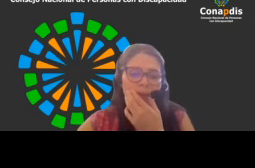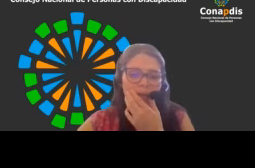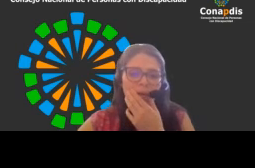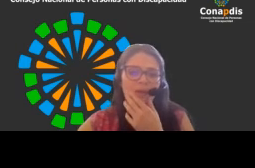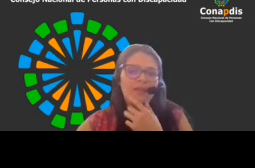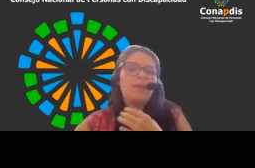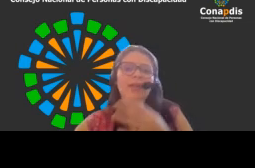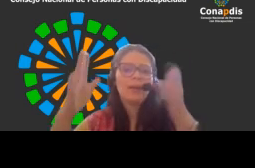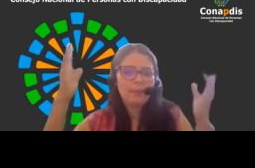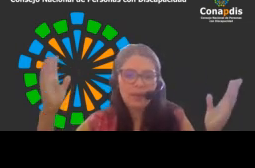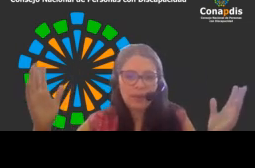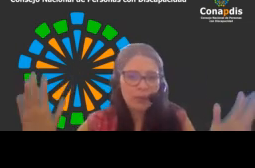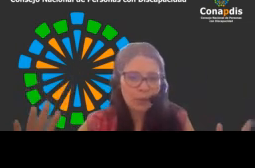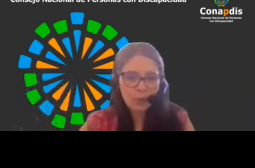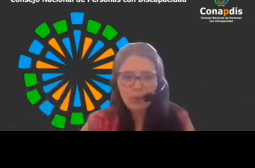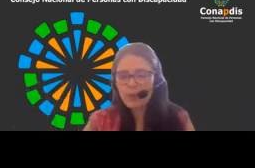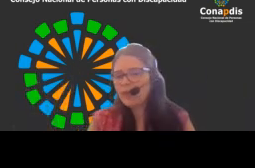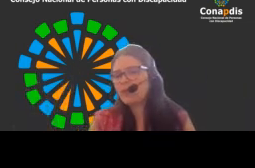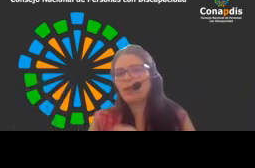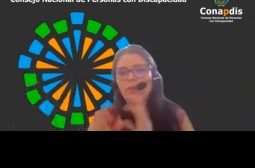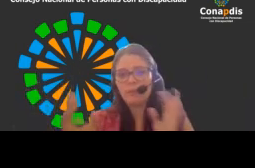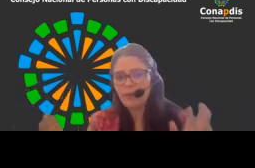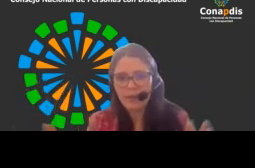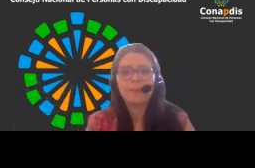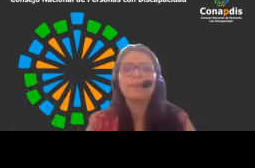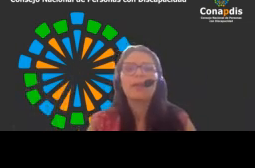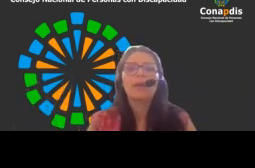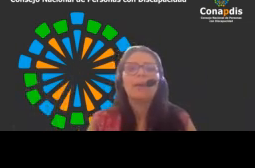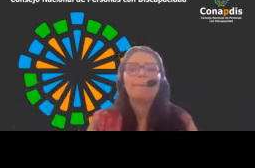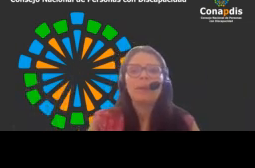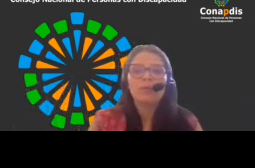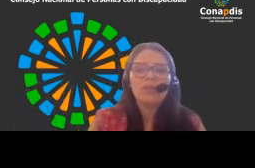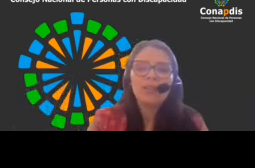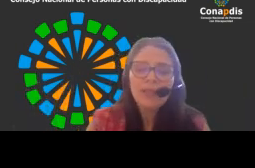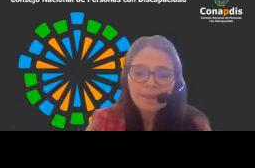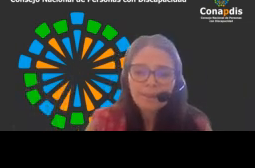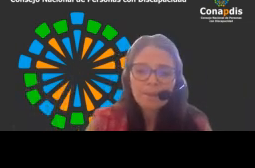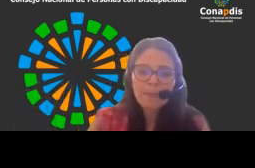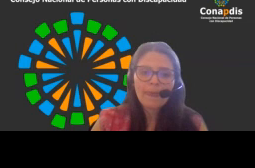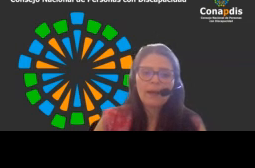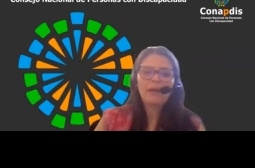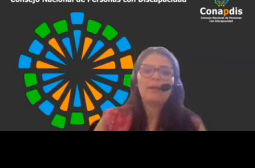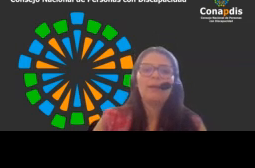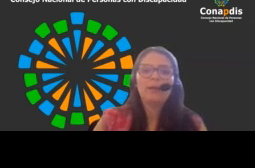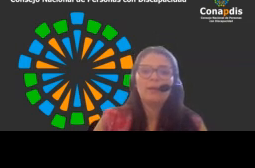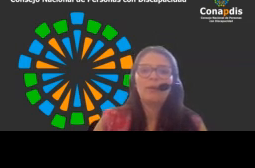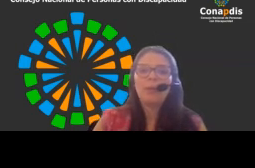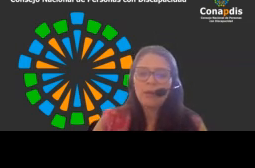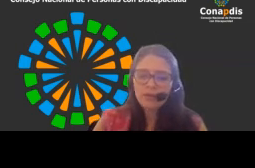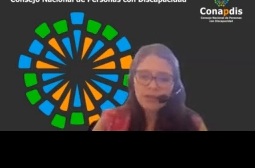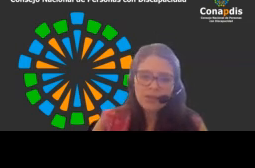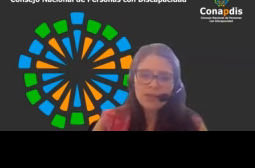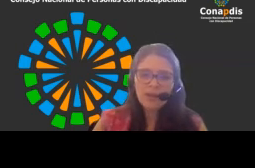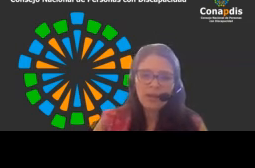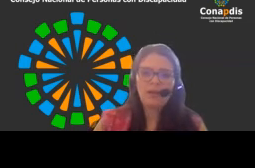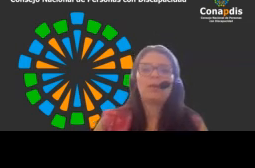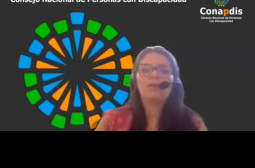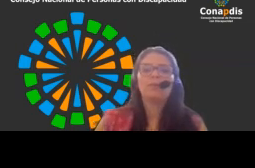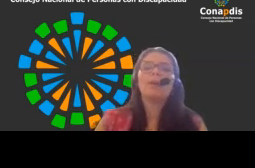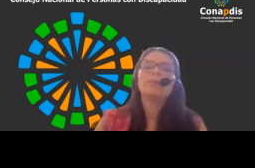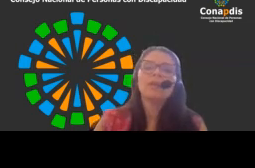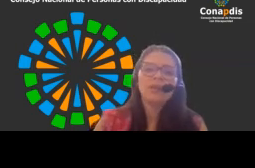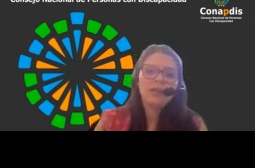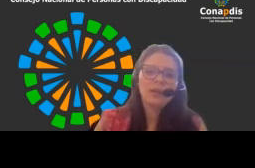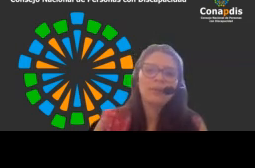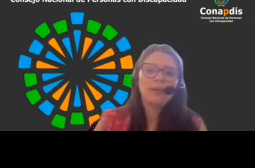y es como complicado que se vayan a aprender todo hoy y que verdad Pero sí tomar conciencia de